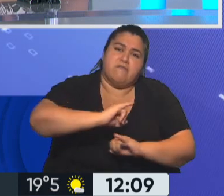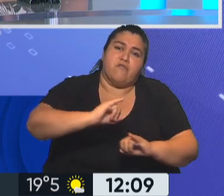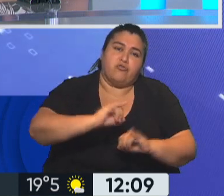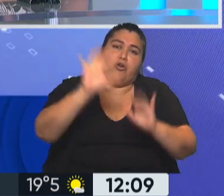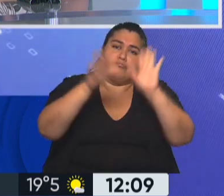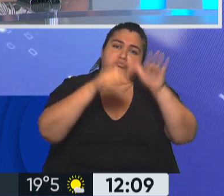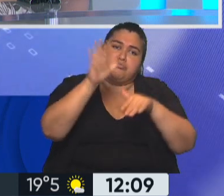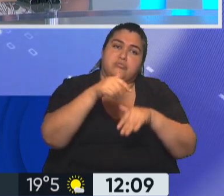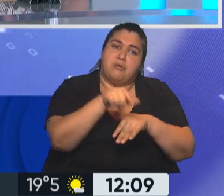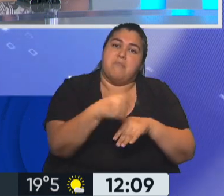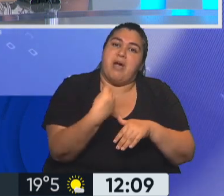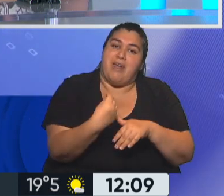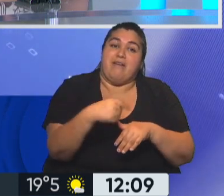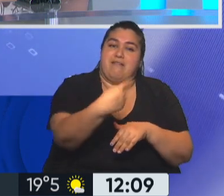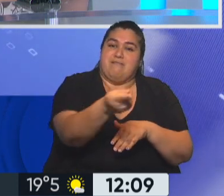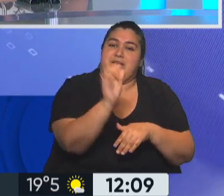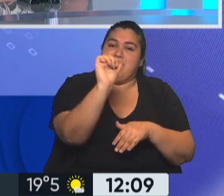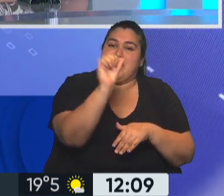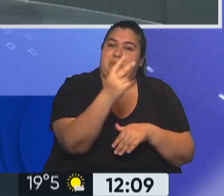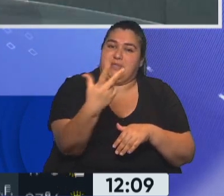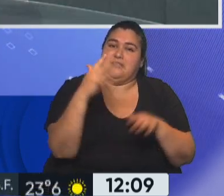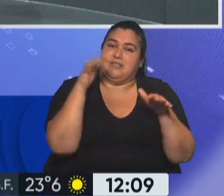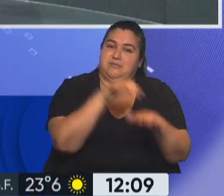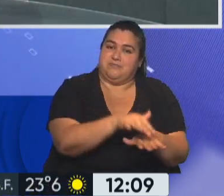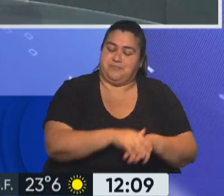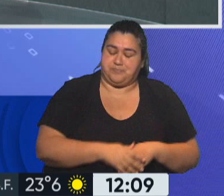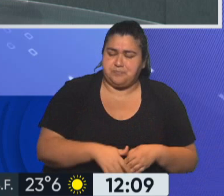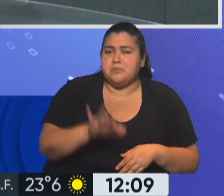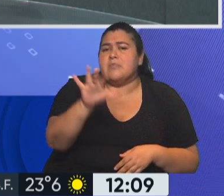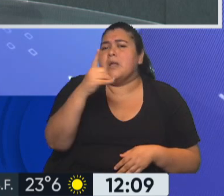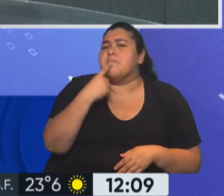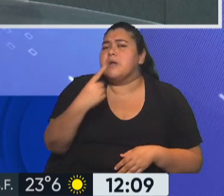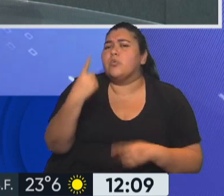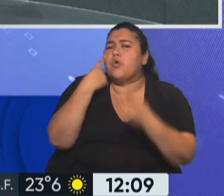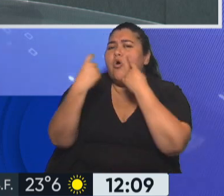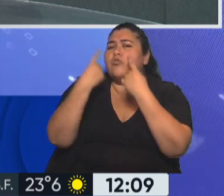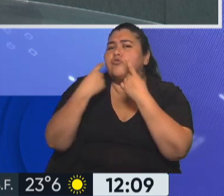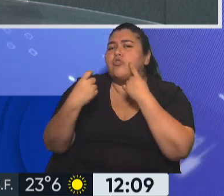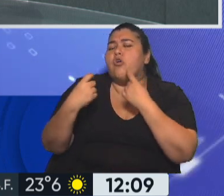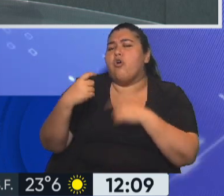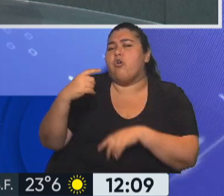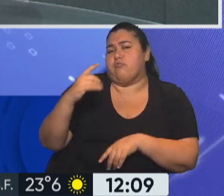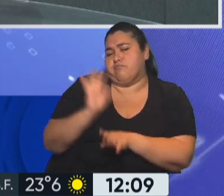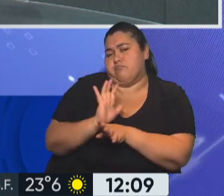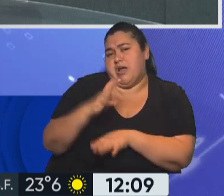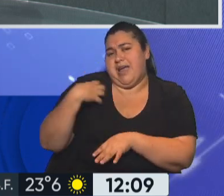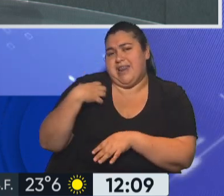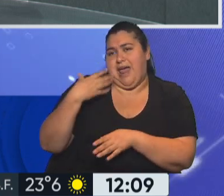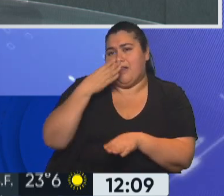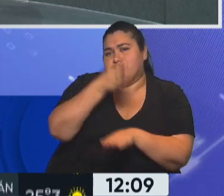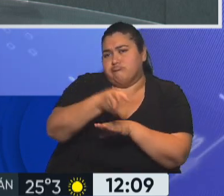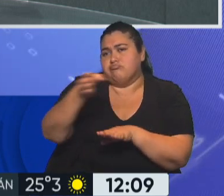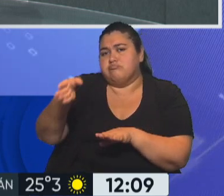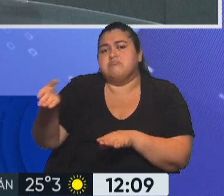estar allí este martes 23. Jimé, preguntarte, el tema auditoría ha generado mucho revuelo, porque en este comunicado de Capital